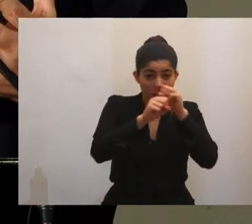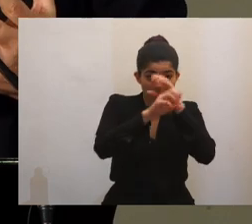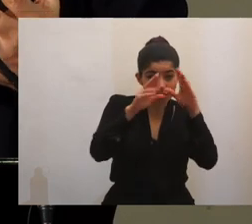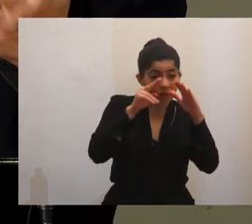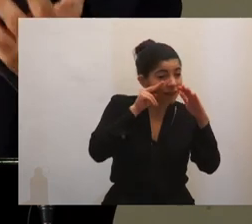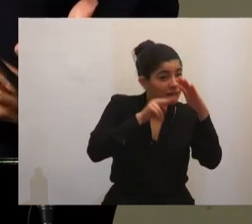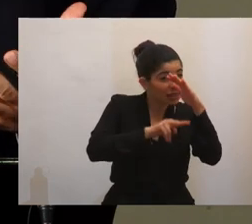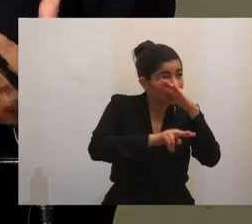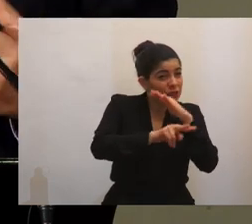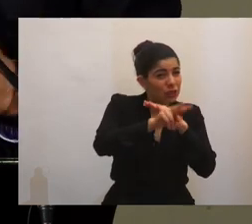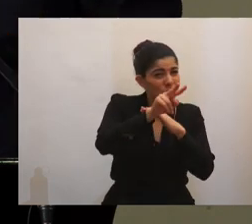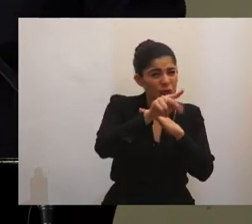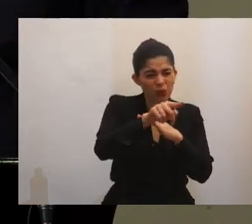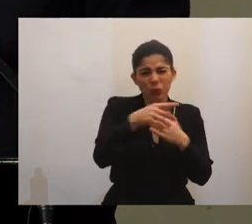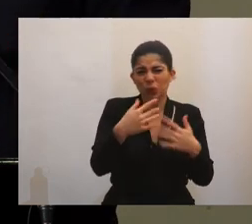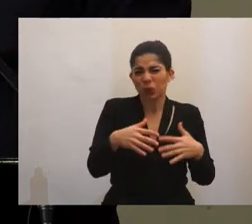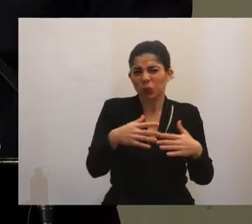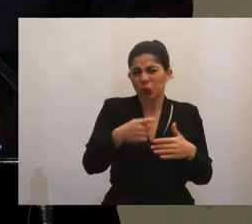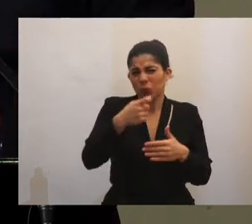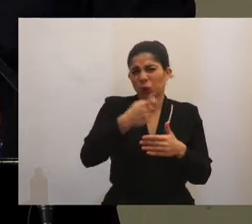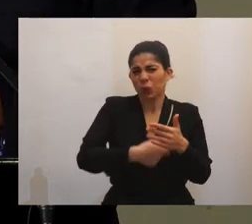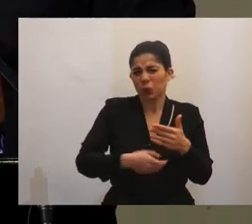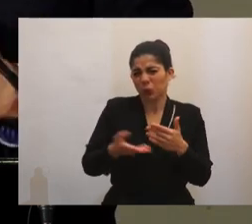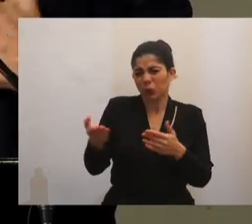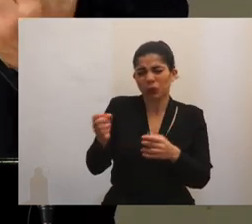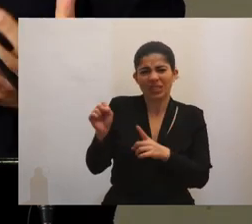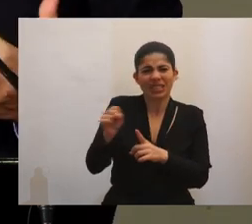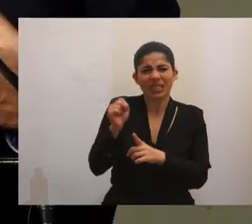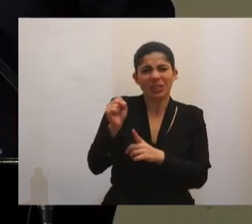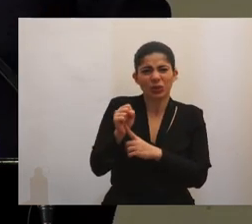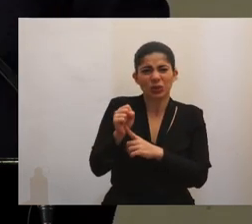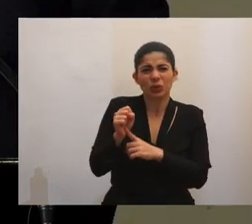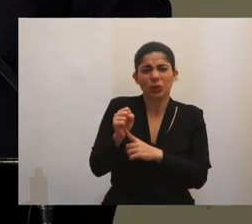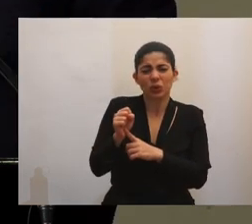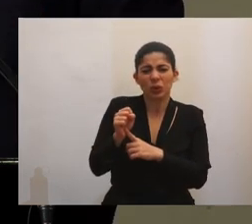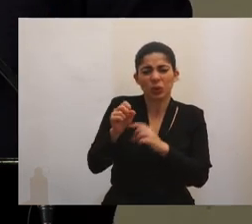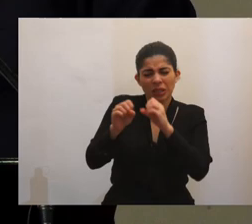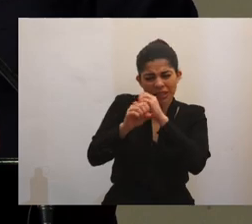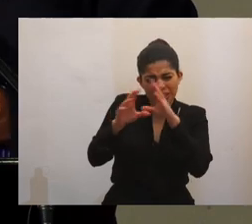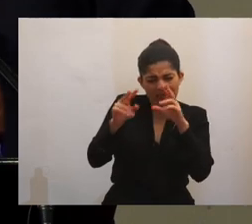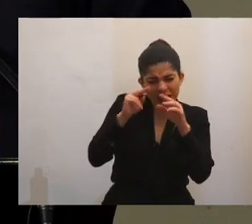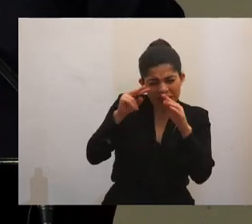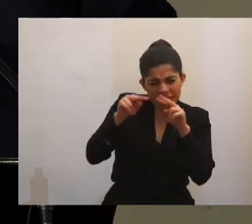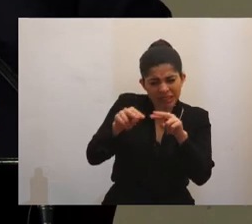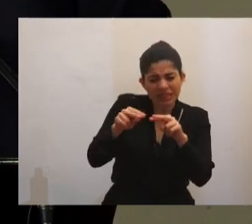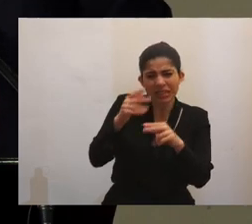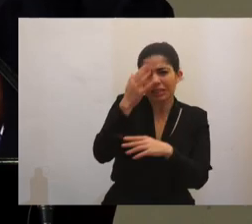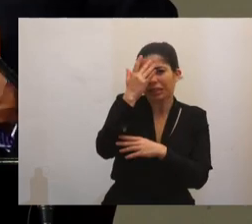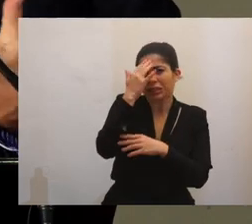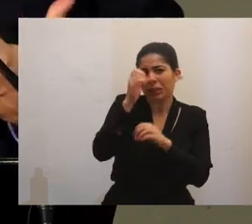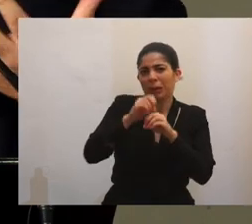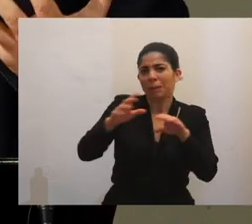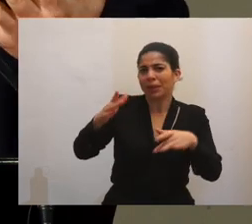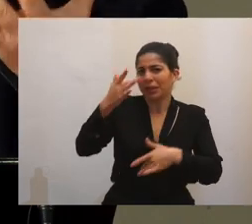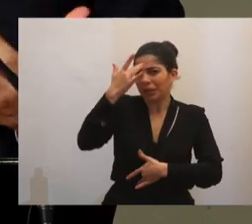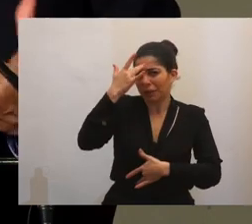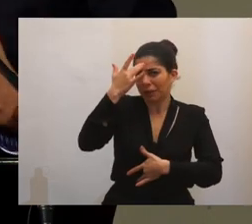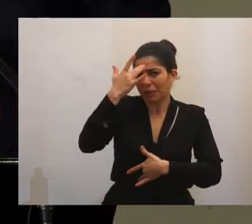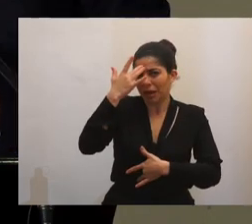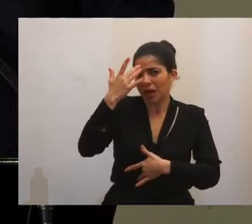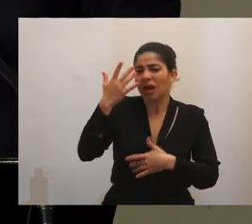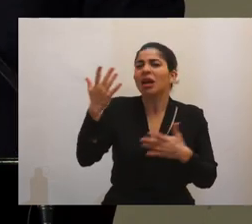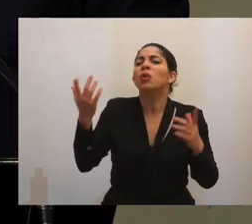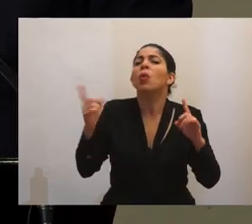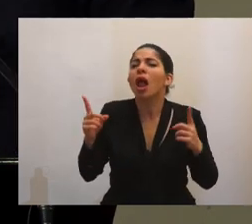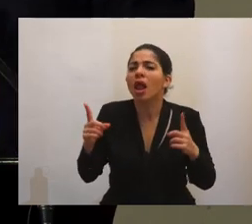muy siniestra de la crisis, una dimensión muy preocupante que es la pandemia de la